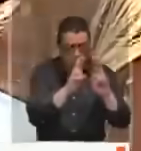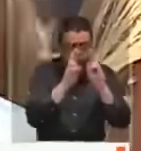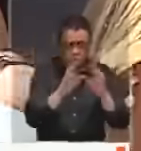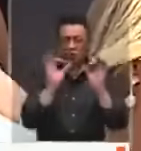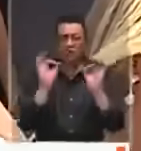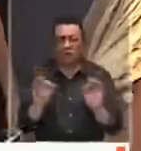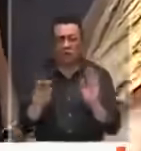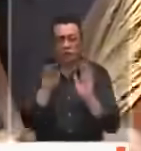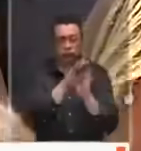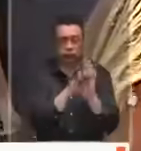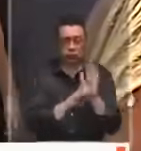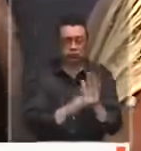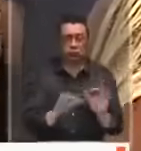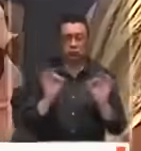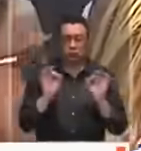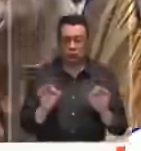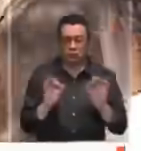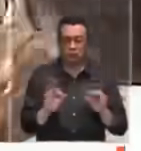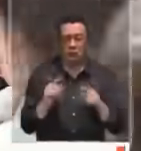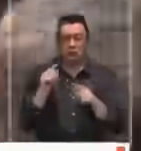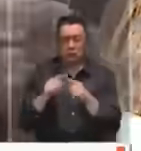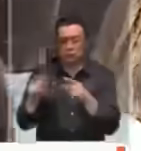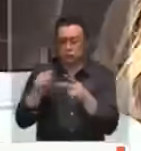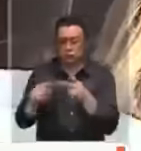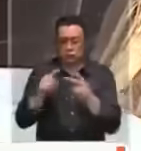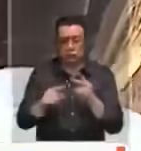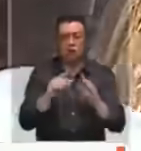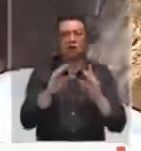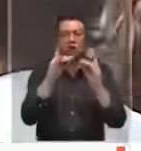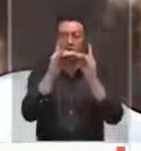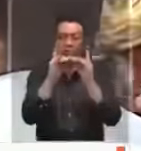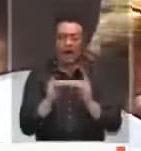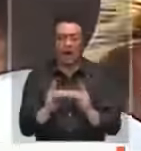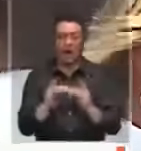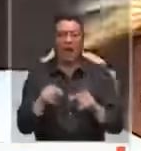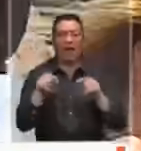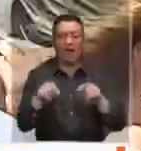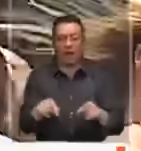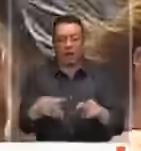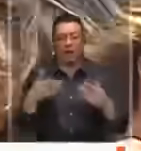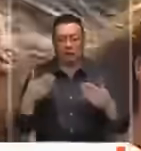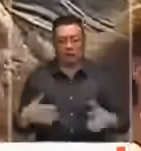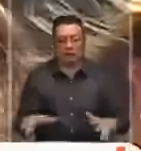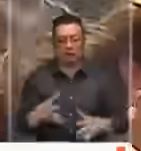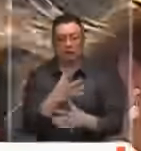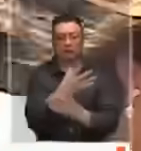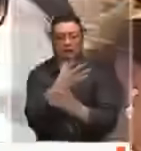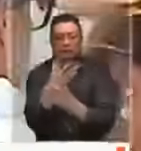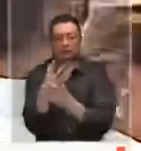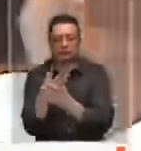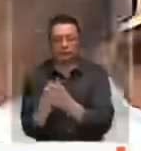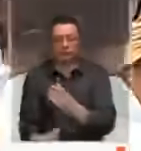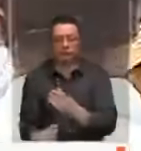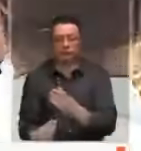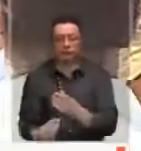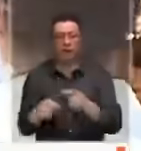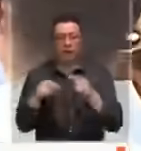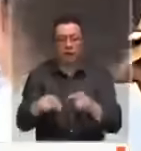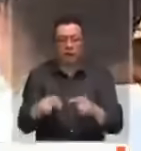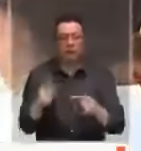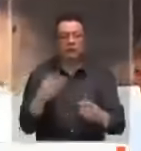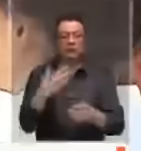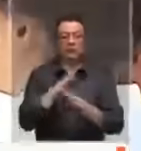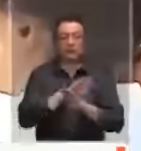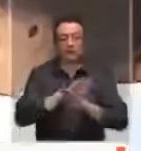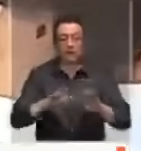muy solemne además, cada momento de este funeral de Estado que comienza entonces a terminar y empieza a llegar a su